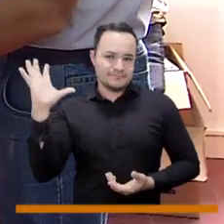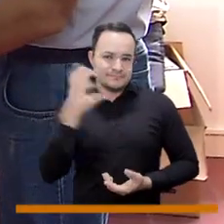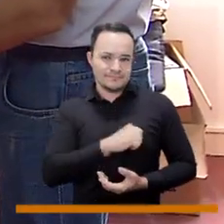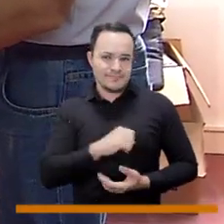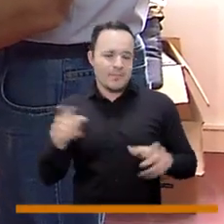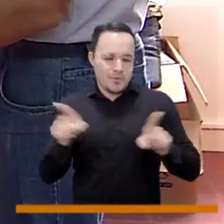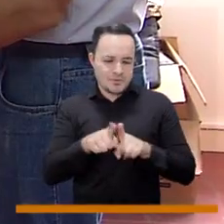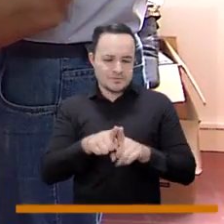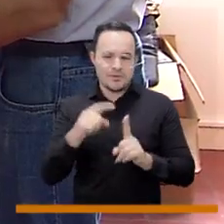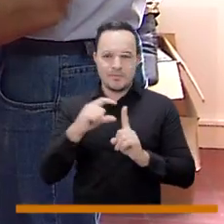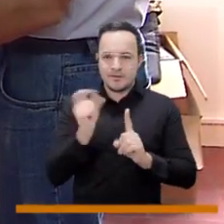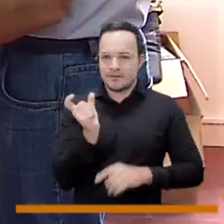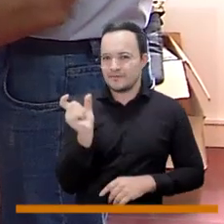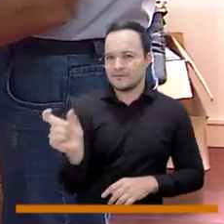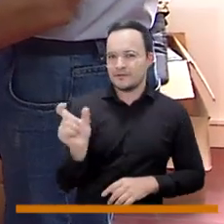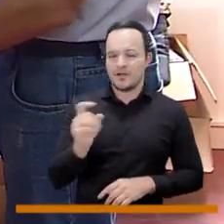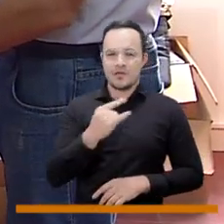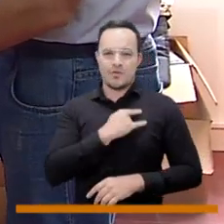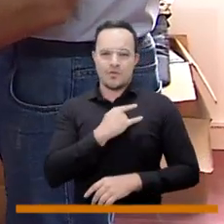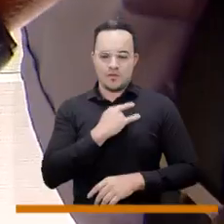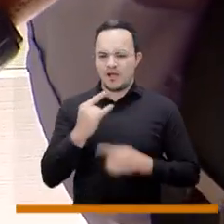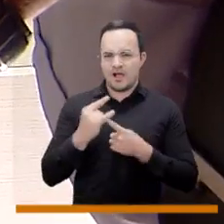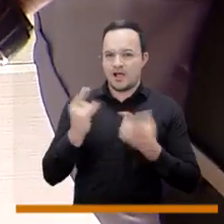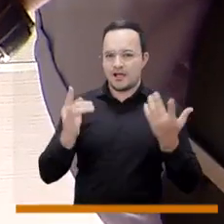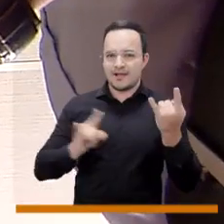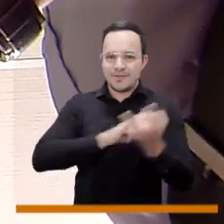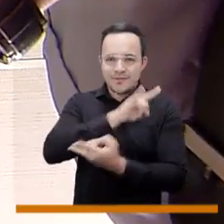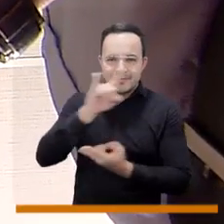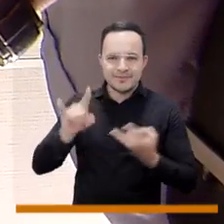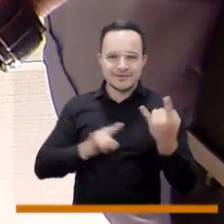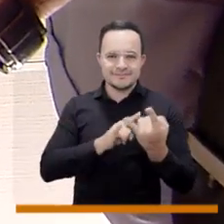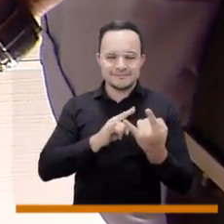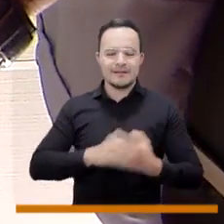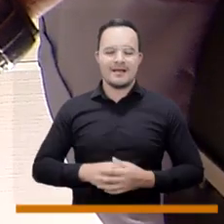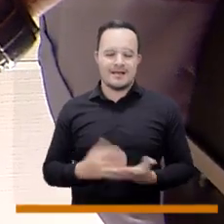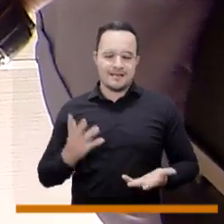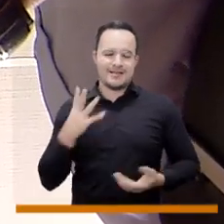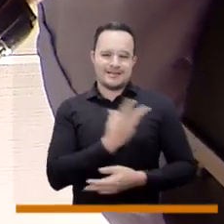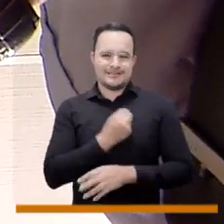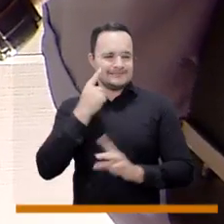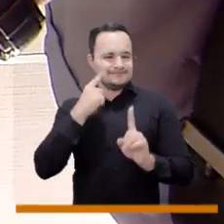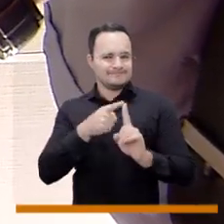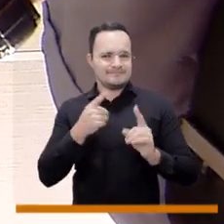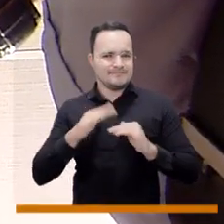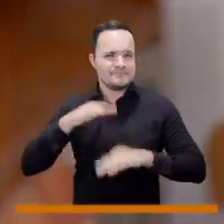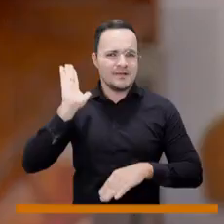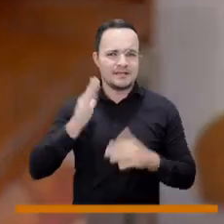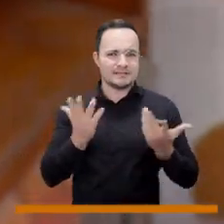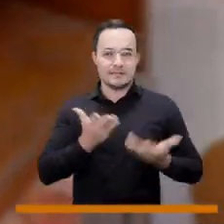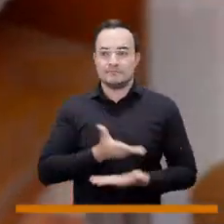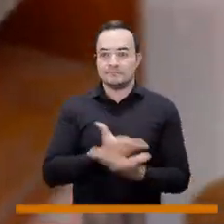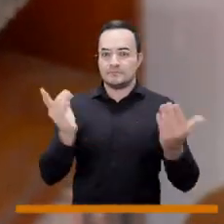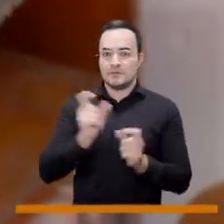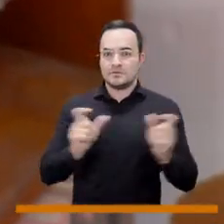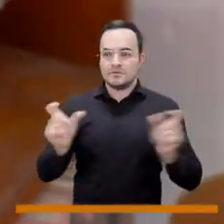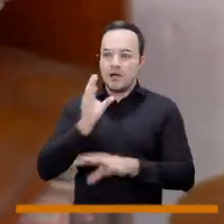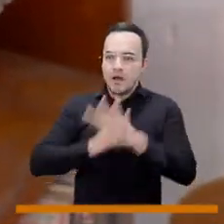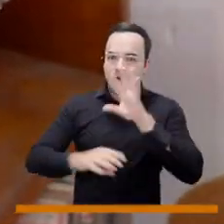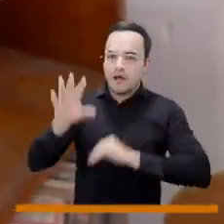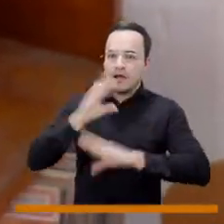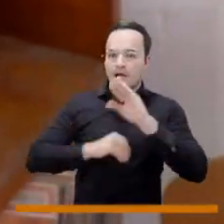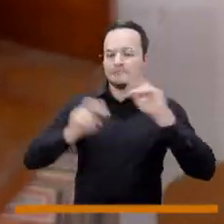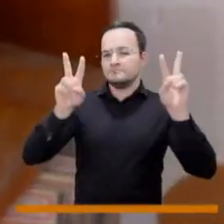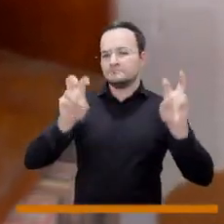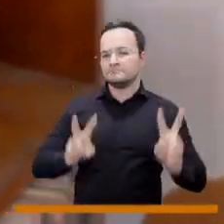de ahí viene la palabra universidad, que significa universo. Nosotros procuramos que la